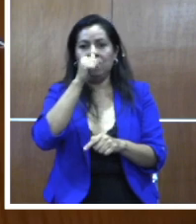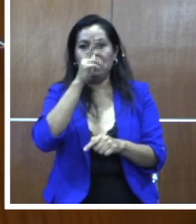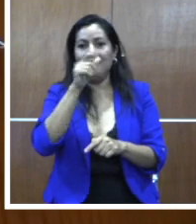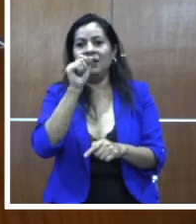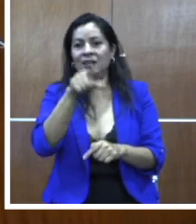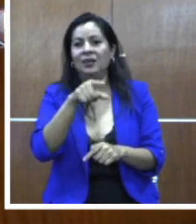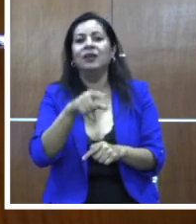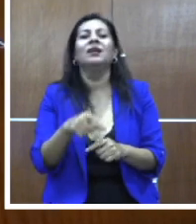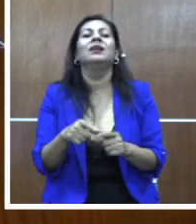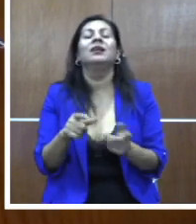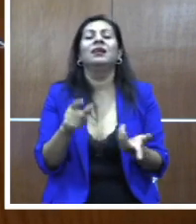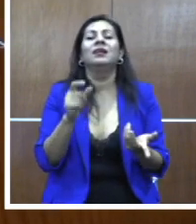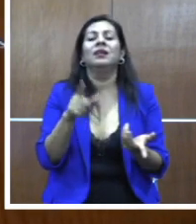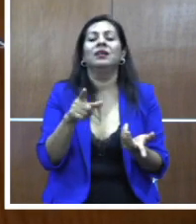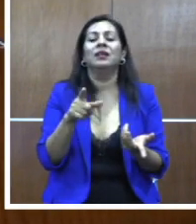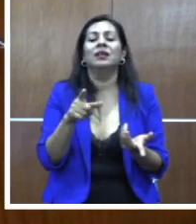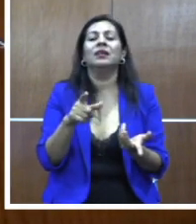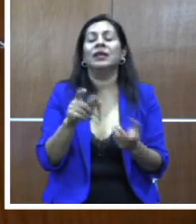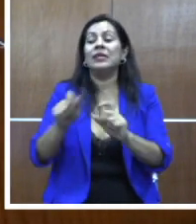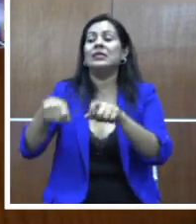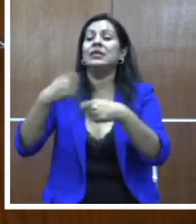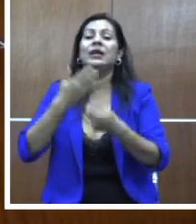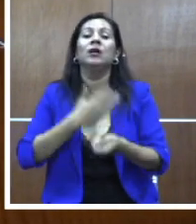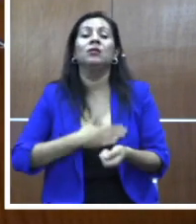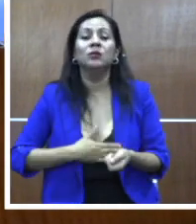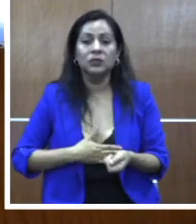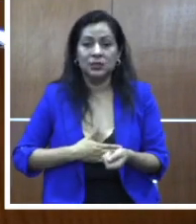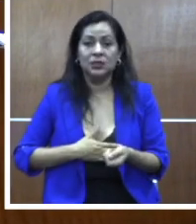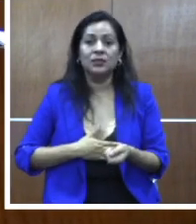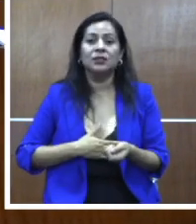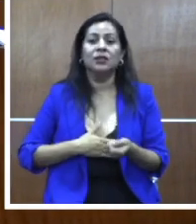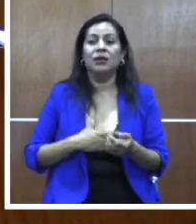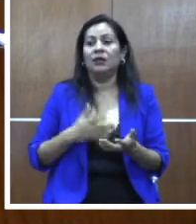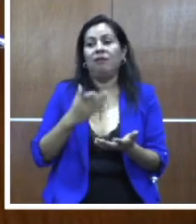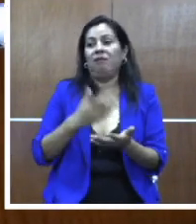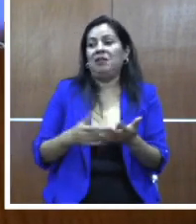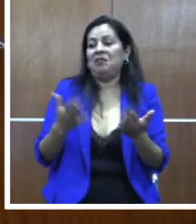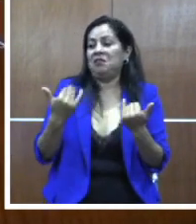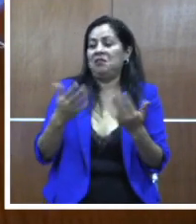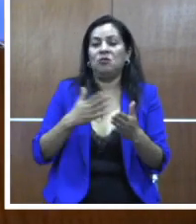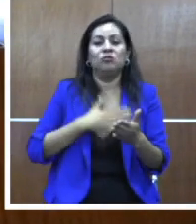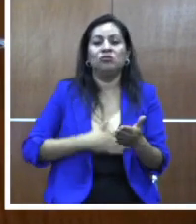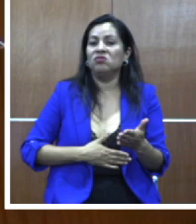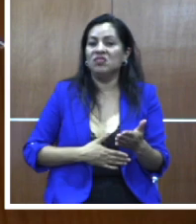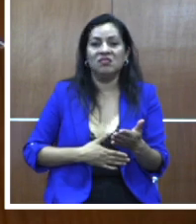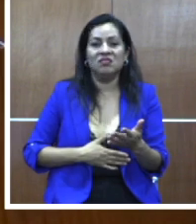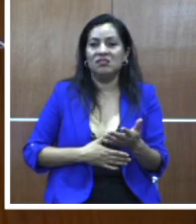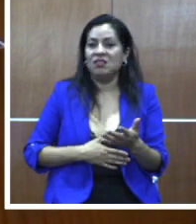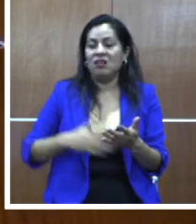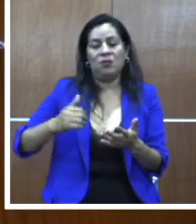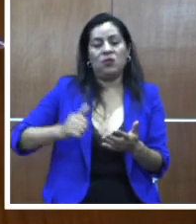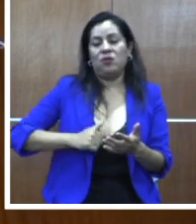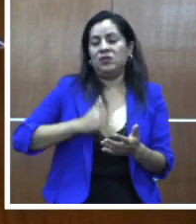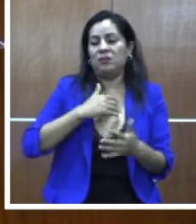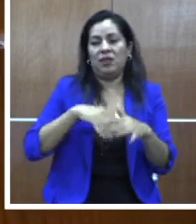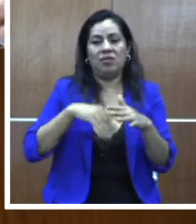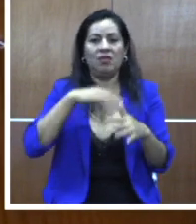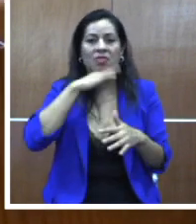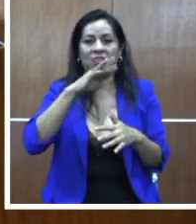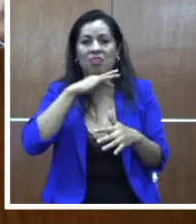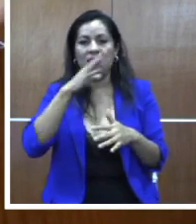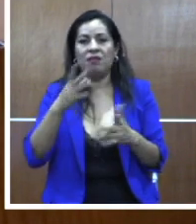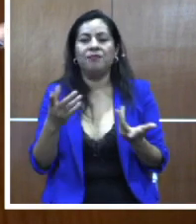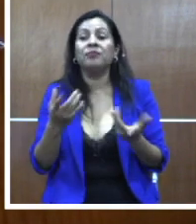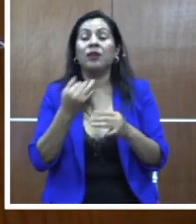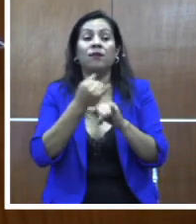que se ganaron quienes impartían justicia a la sombra de la impunidad. el nepotismo y la corrupción.